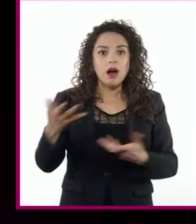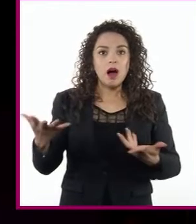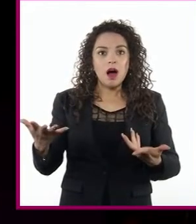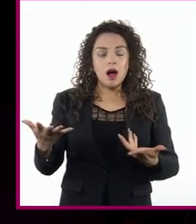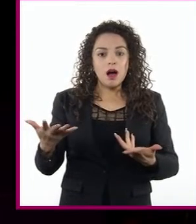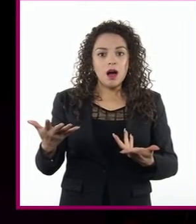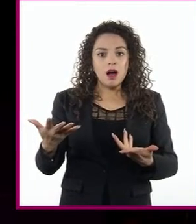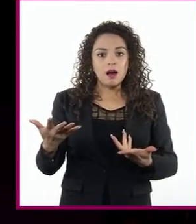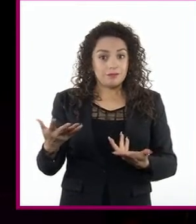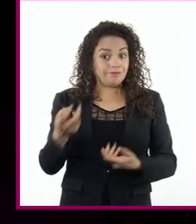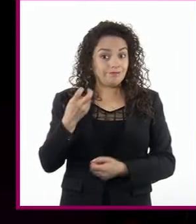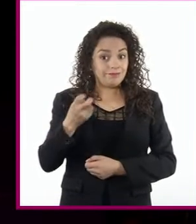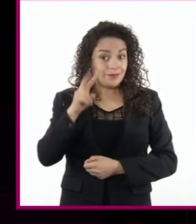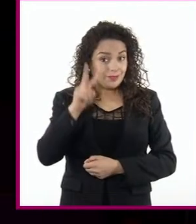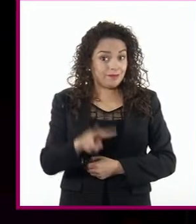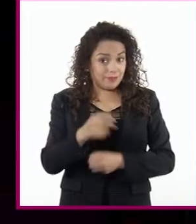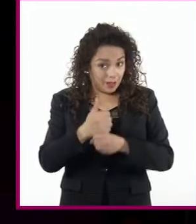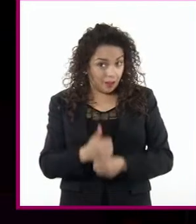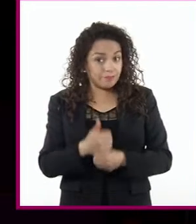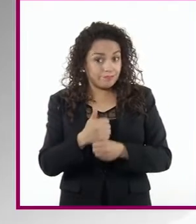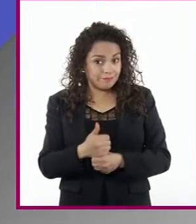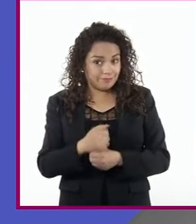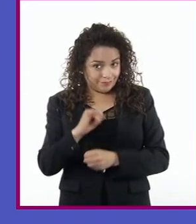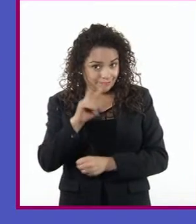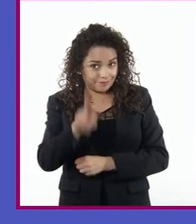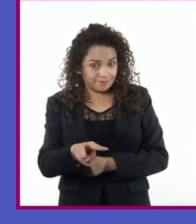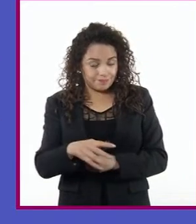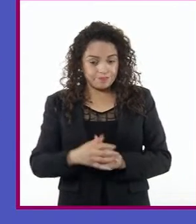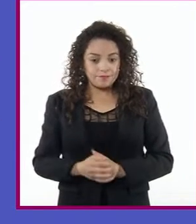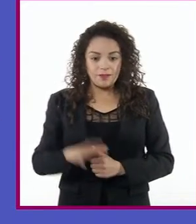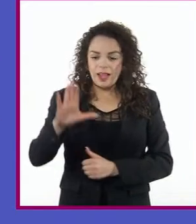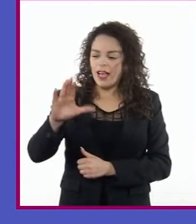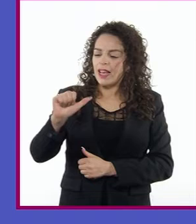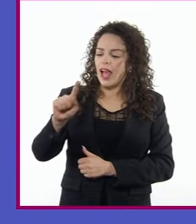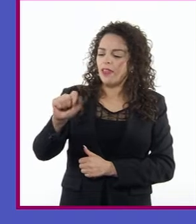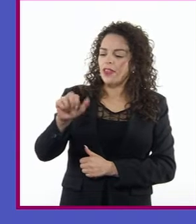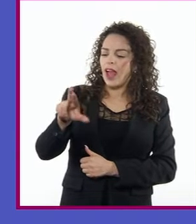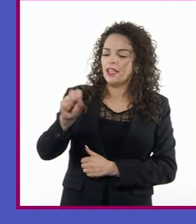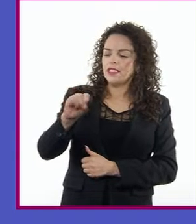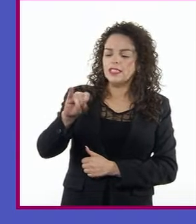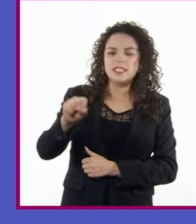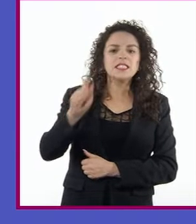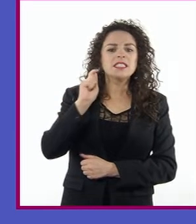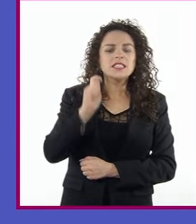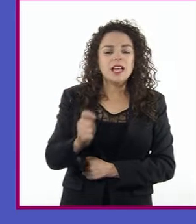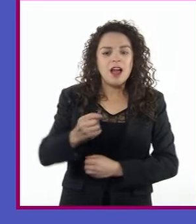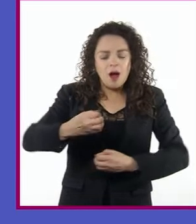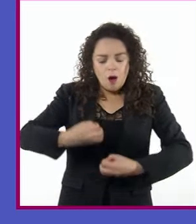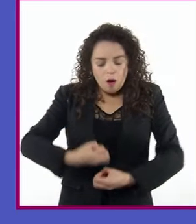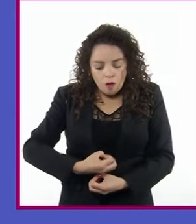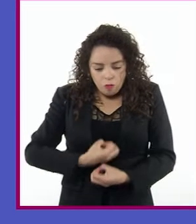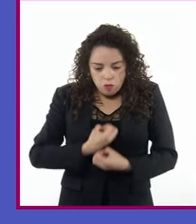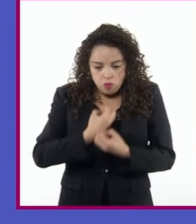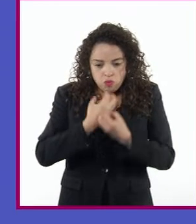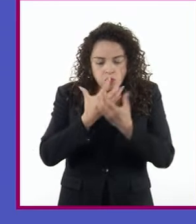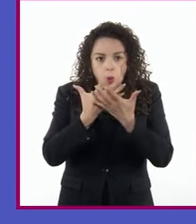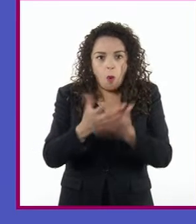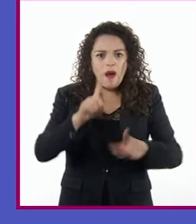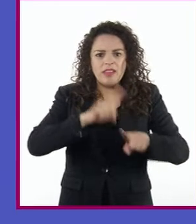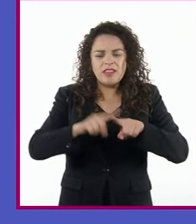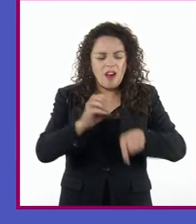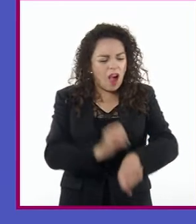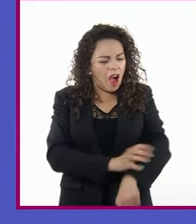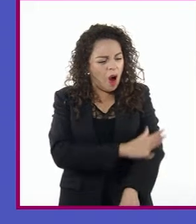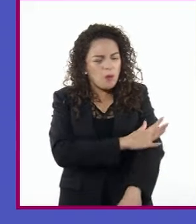cruel, ¿no les parece? Catarsis es una liberación de emociones negativas,